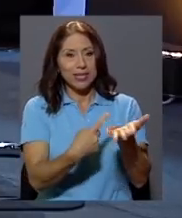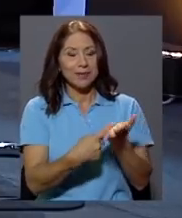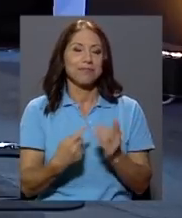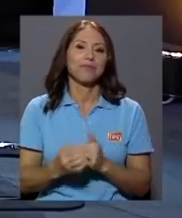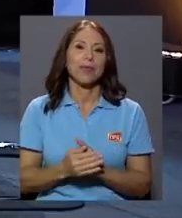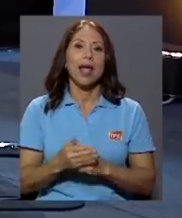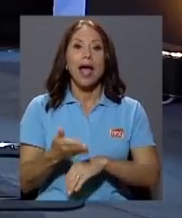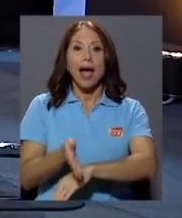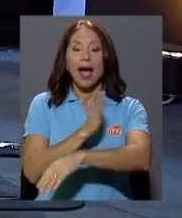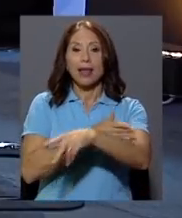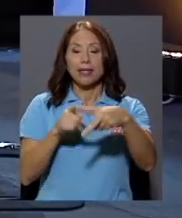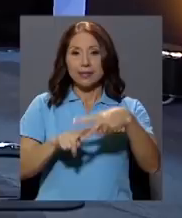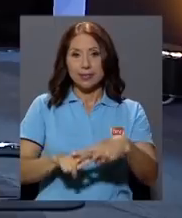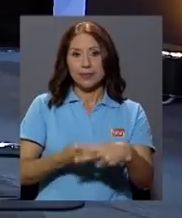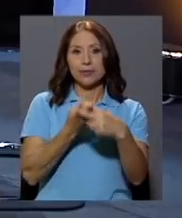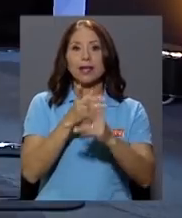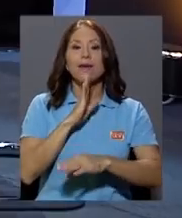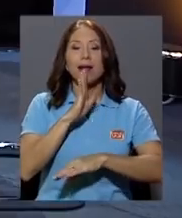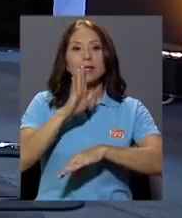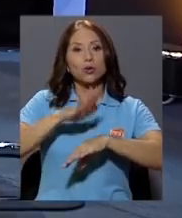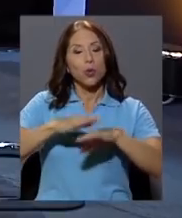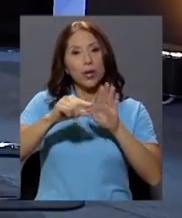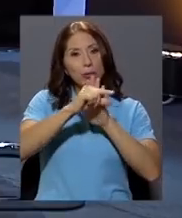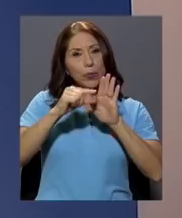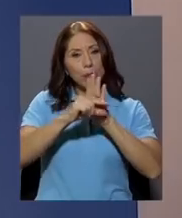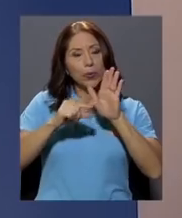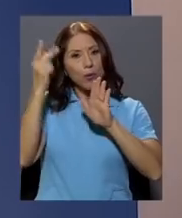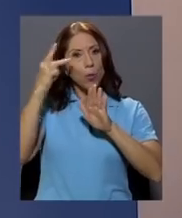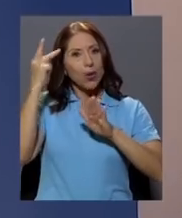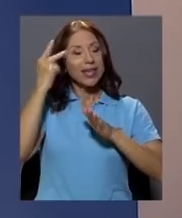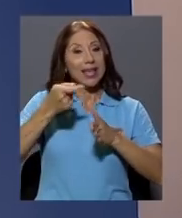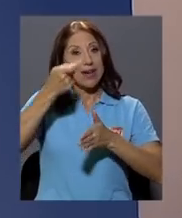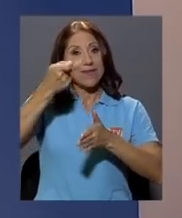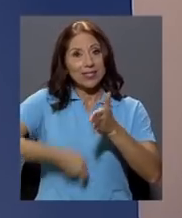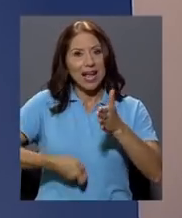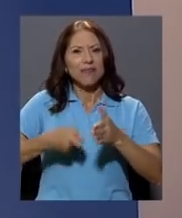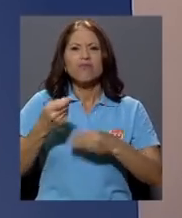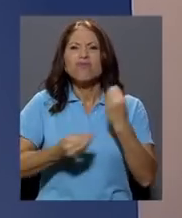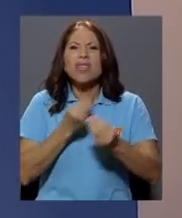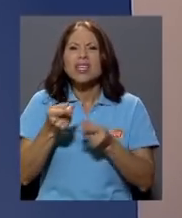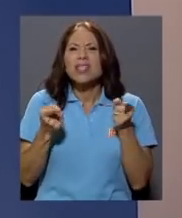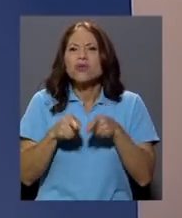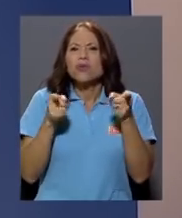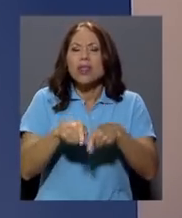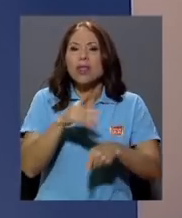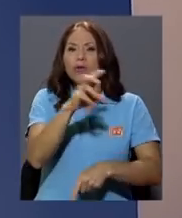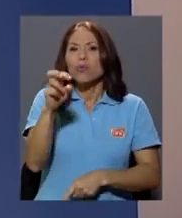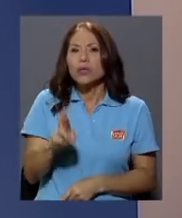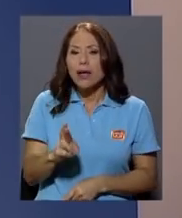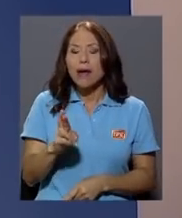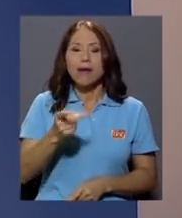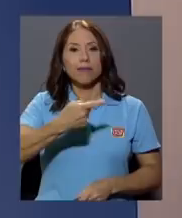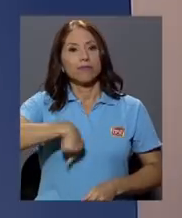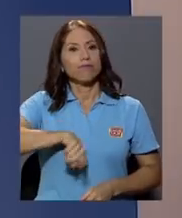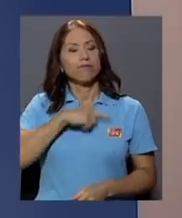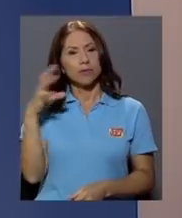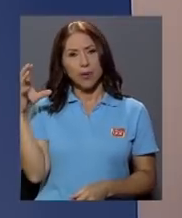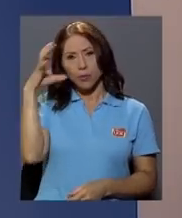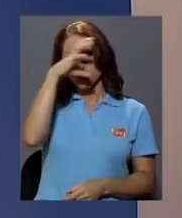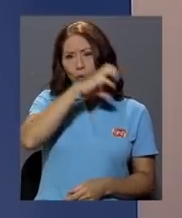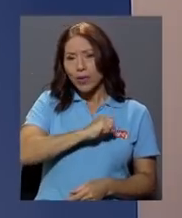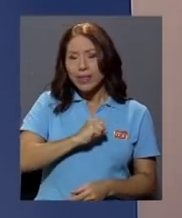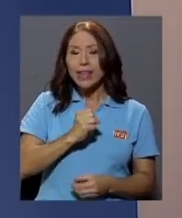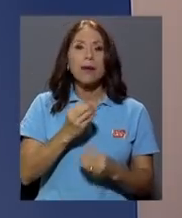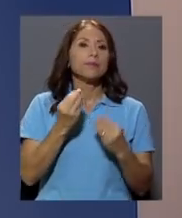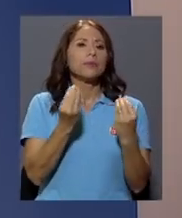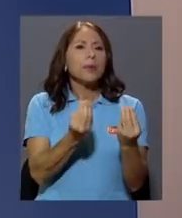poner en contexto, antes de arrancar y hablar sobre política fiscal, sobre lo que está sucediendo en nuestro país. Nos damos cuenta de que ha